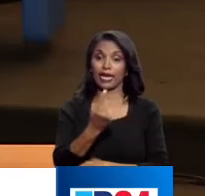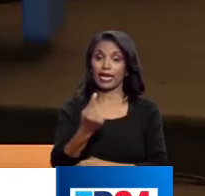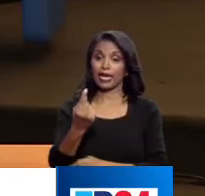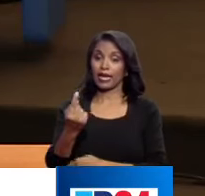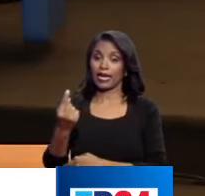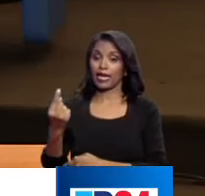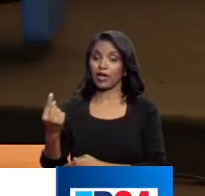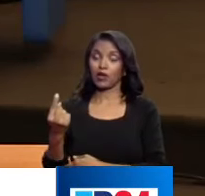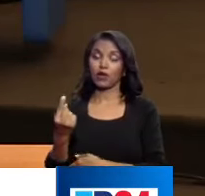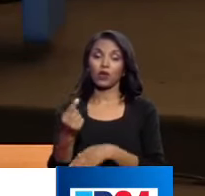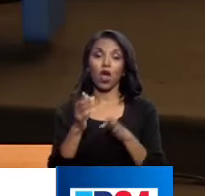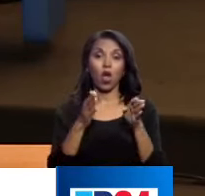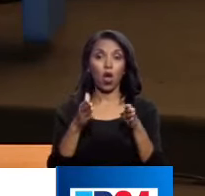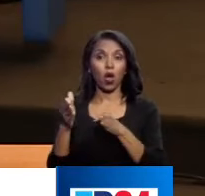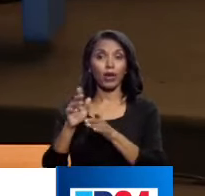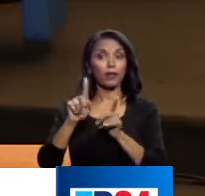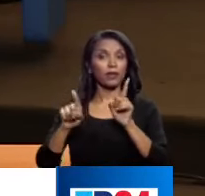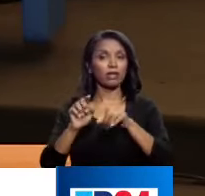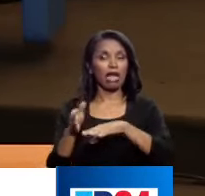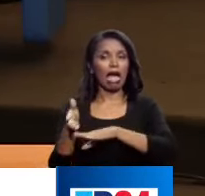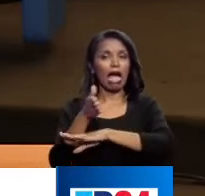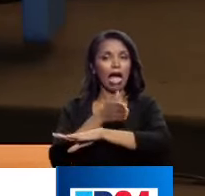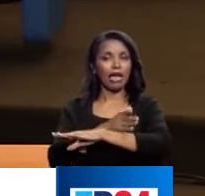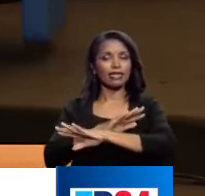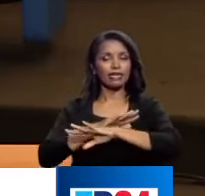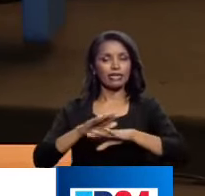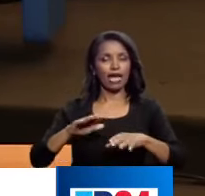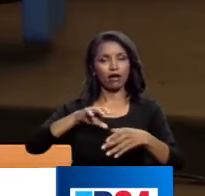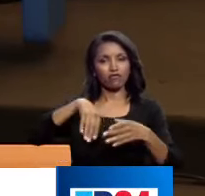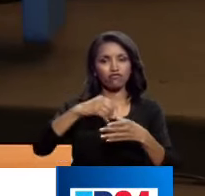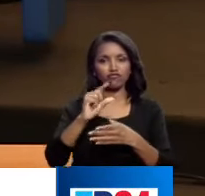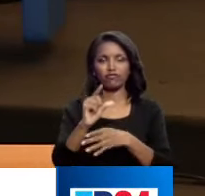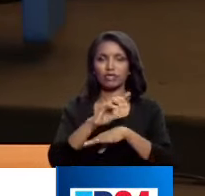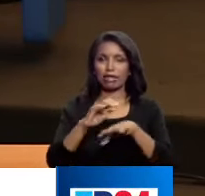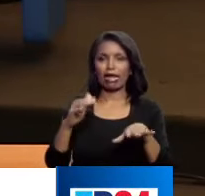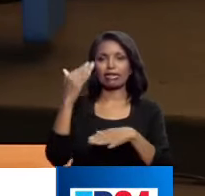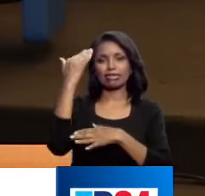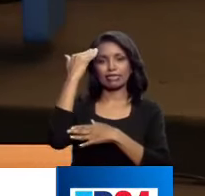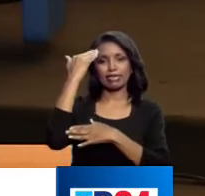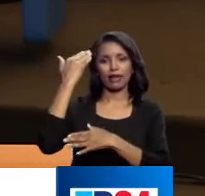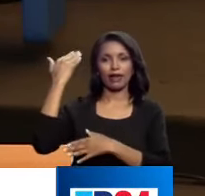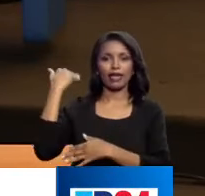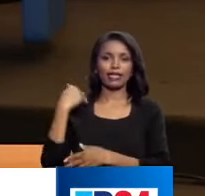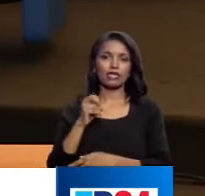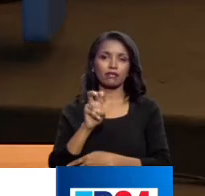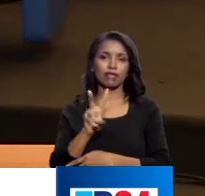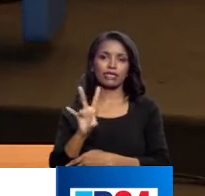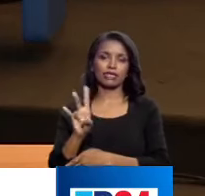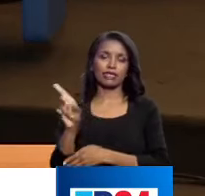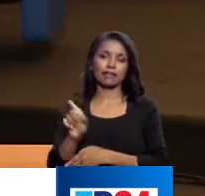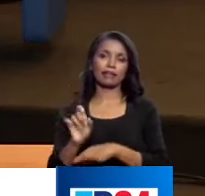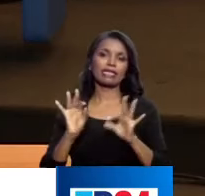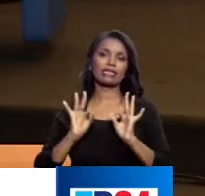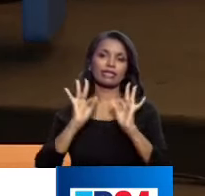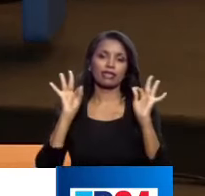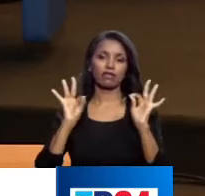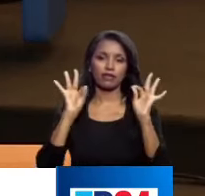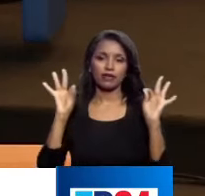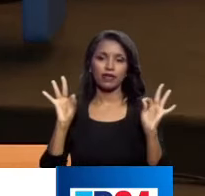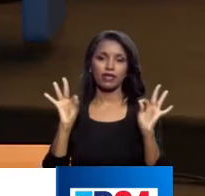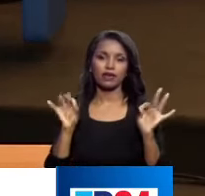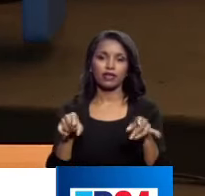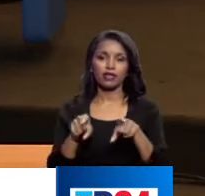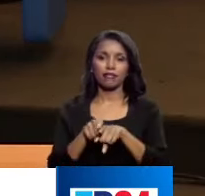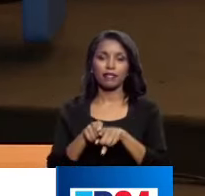al igual que el orden de las preguntas, fueron definidas por sorteo realizado el pasado 27 de febrero de este año, el cual